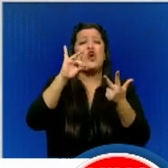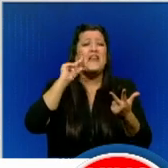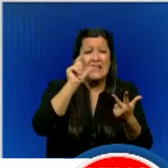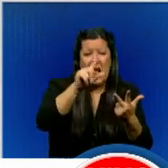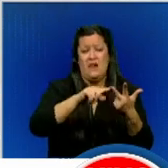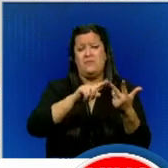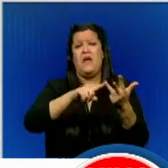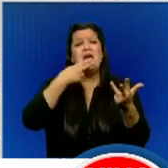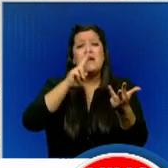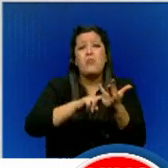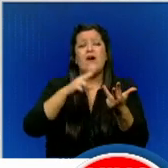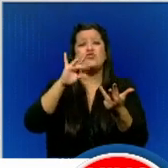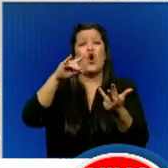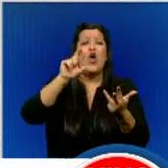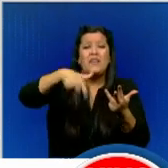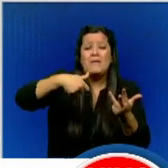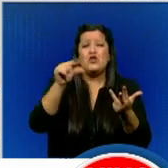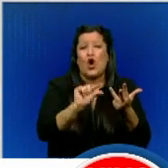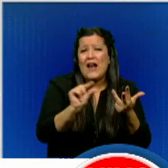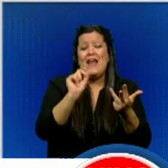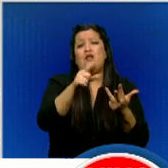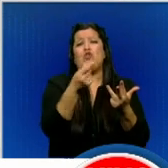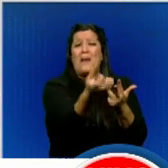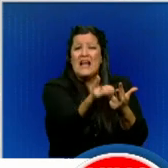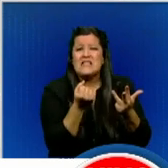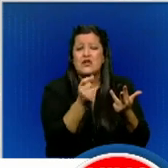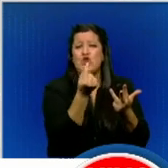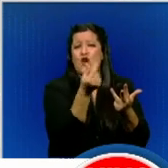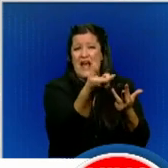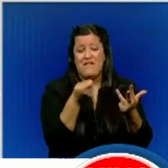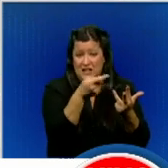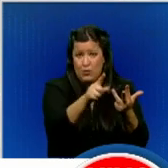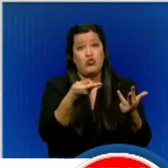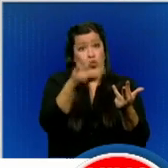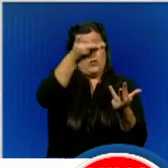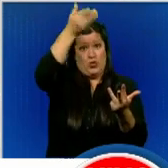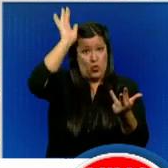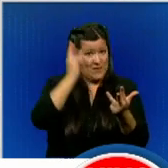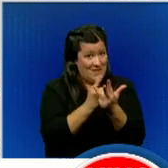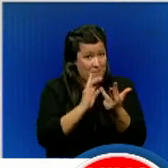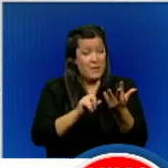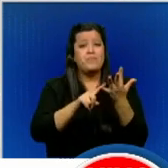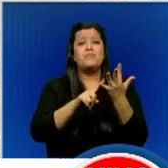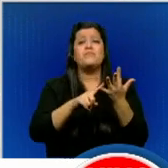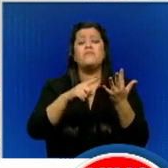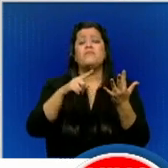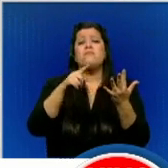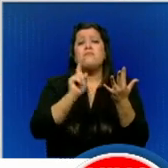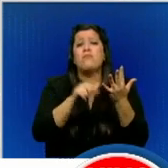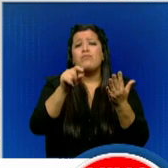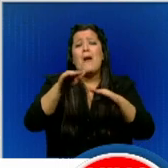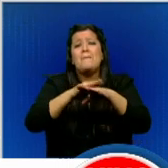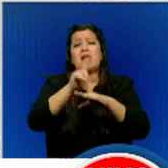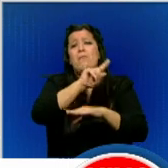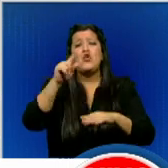impuestos débitos y créditos bancarios para la extracciones en efectivo todo subas no congelamiento de los mínimos no imponibles